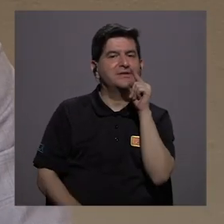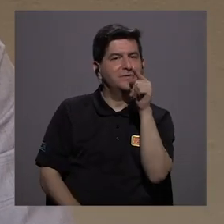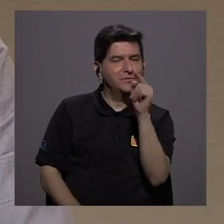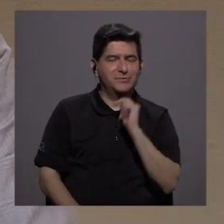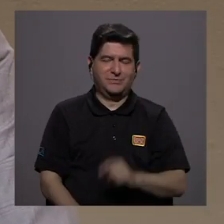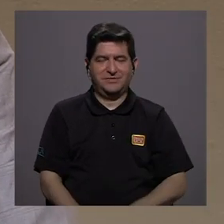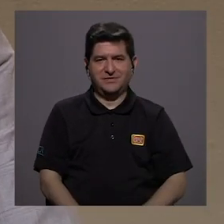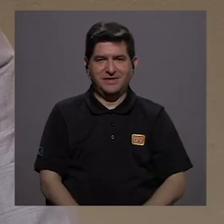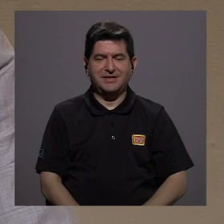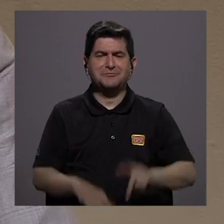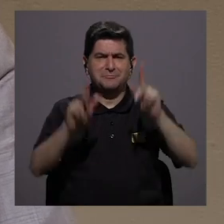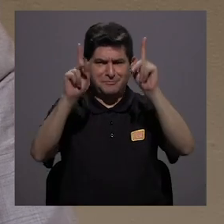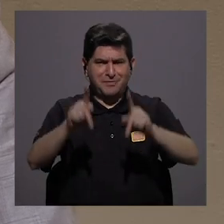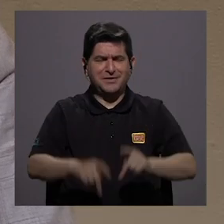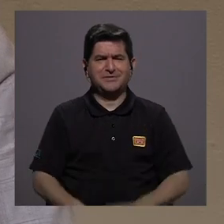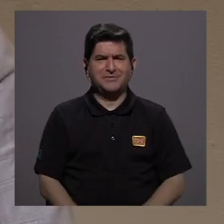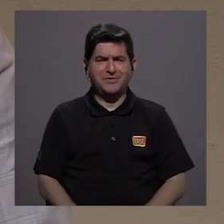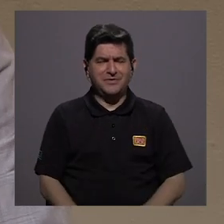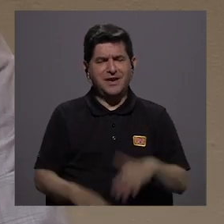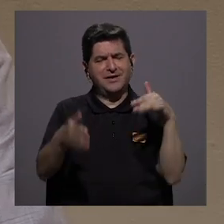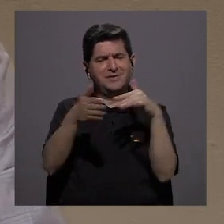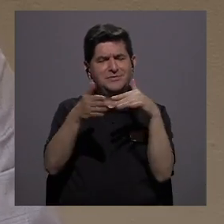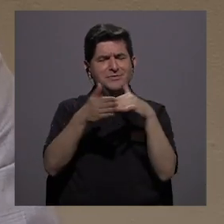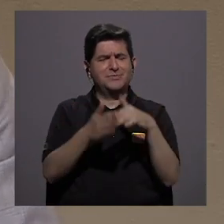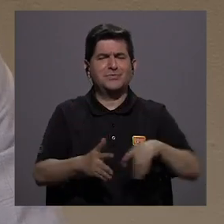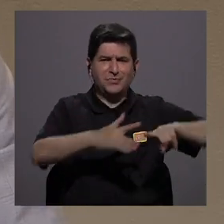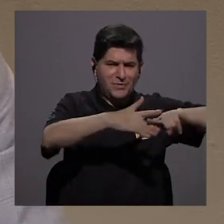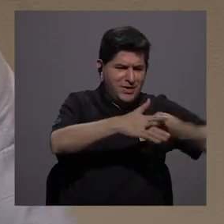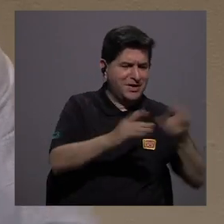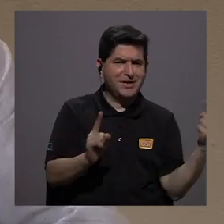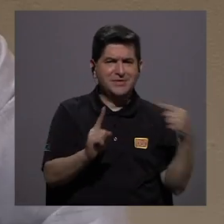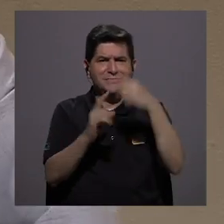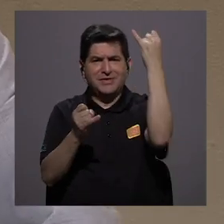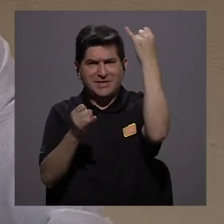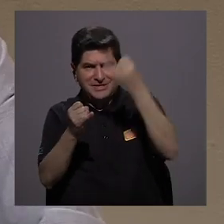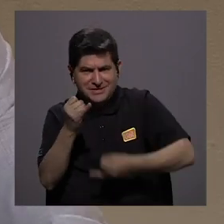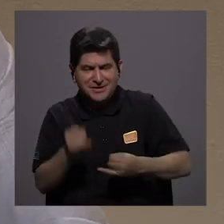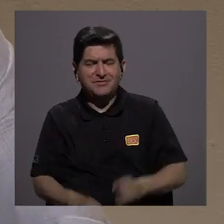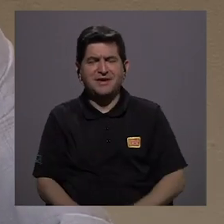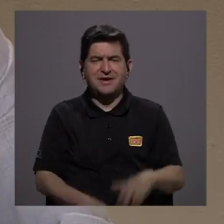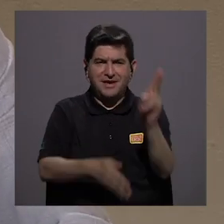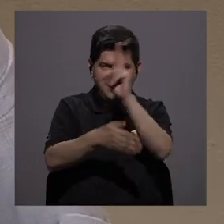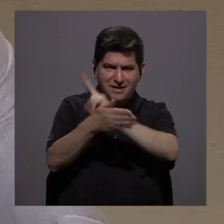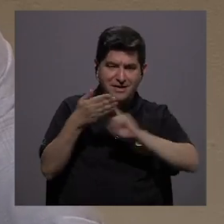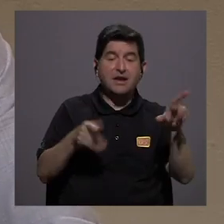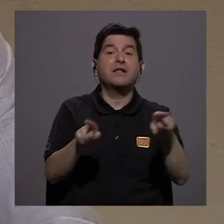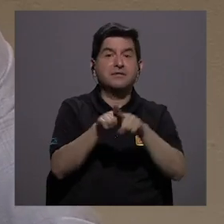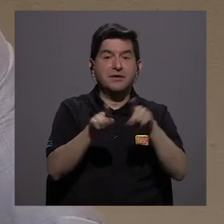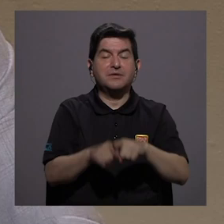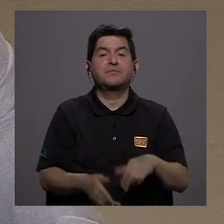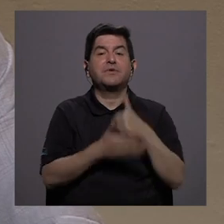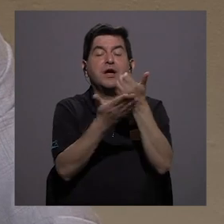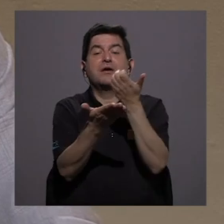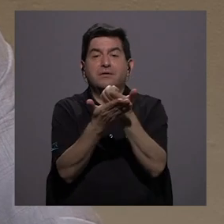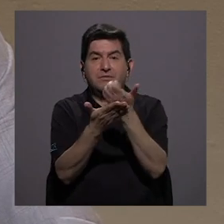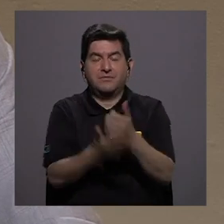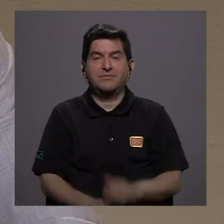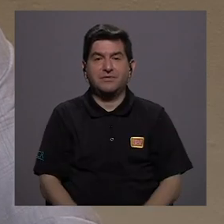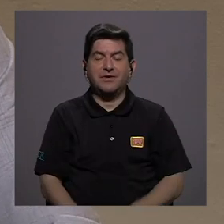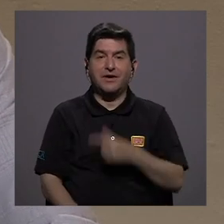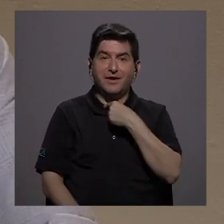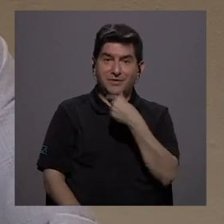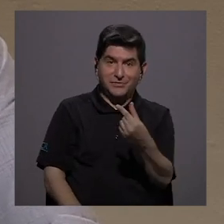es una persona formada de principio a fin por la universidad, inclusive becado, así que es un placer poder tener esta